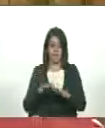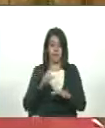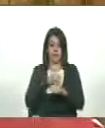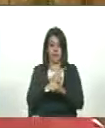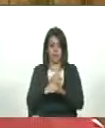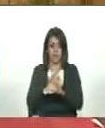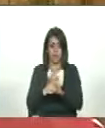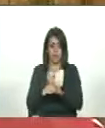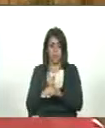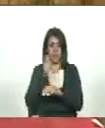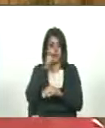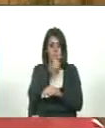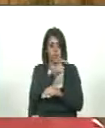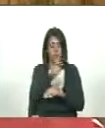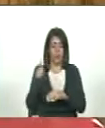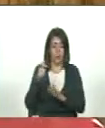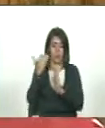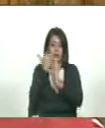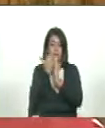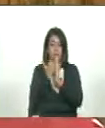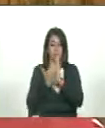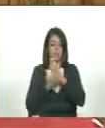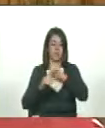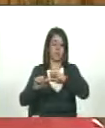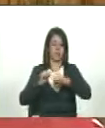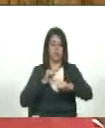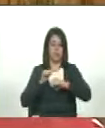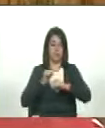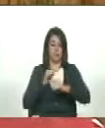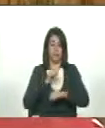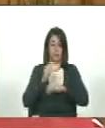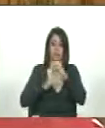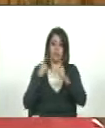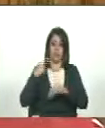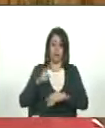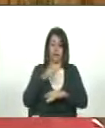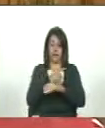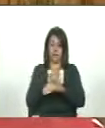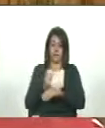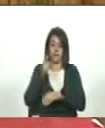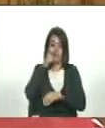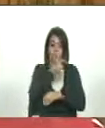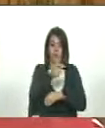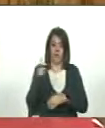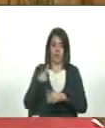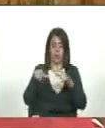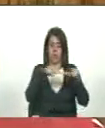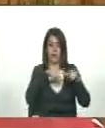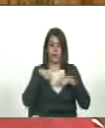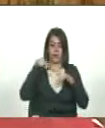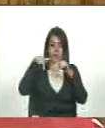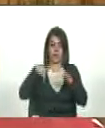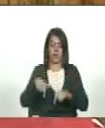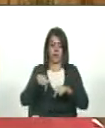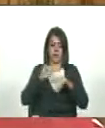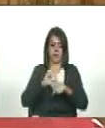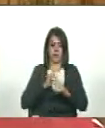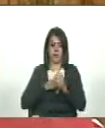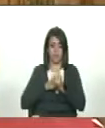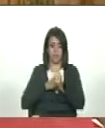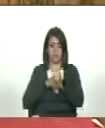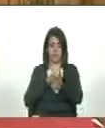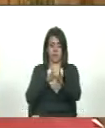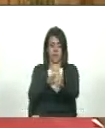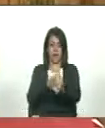brújula, que es el pueblo, con la agenda concreta de acción. Tiene una brújula, que es el pueblo en el territorio,